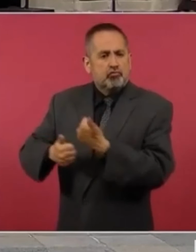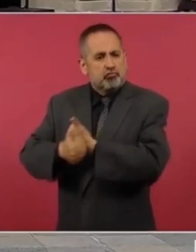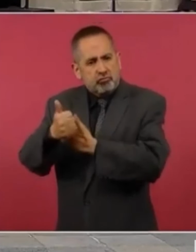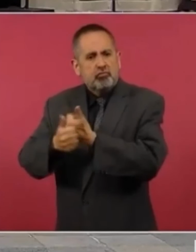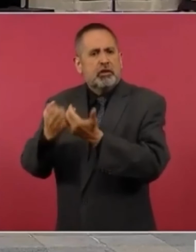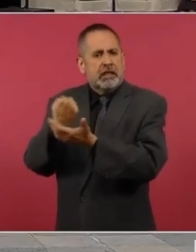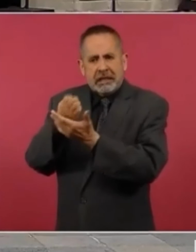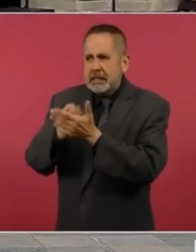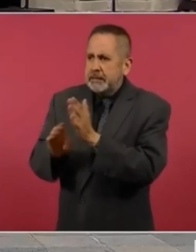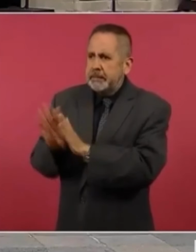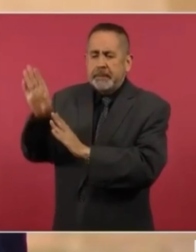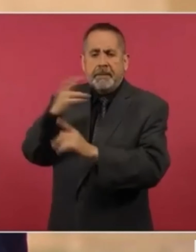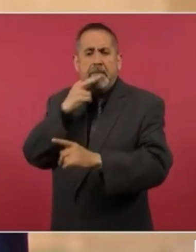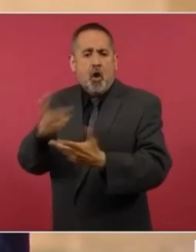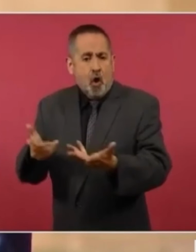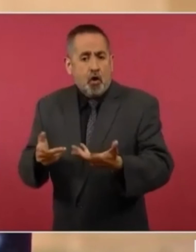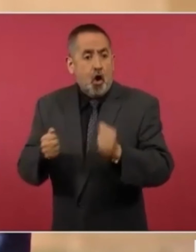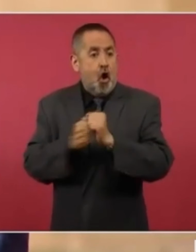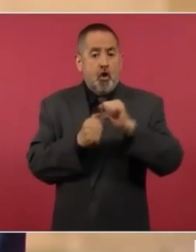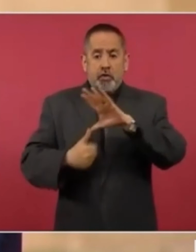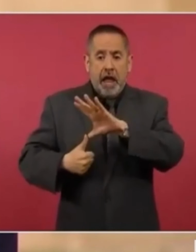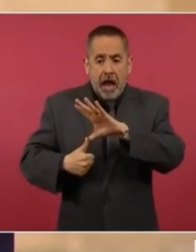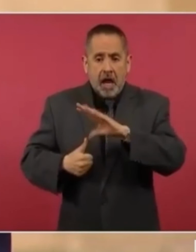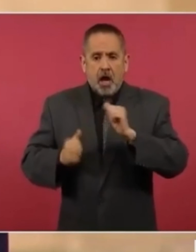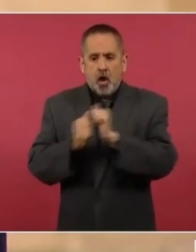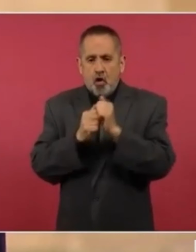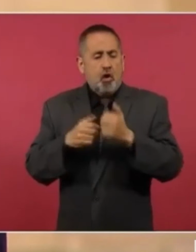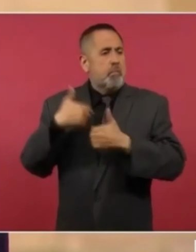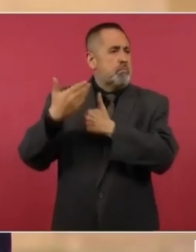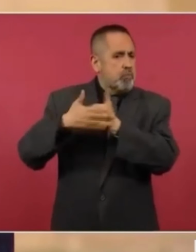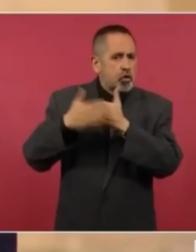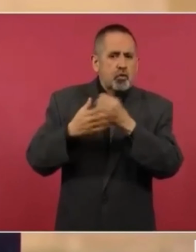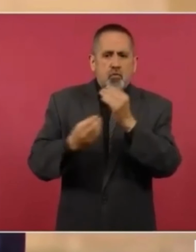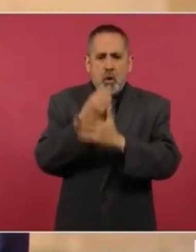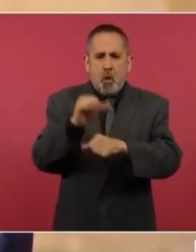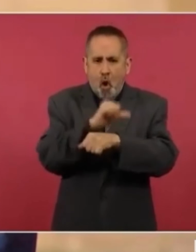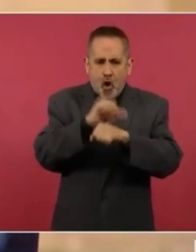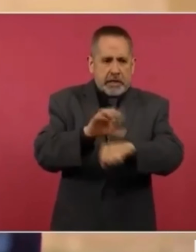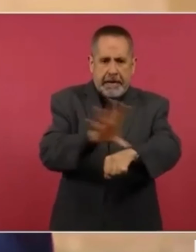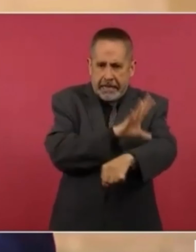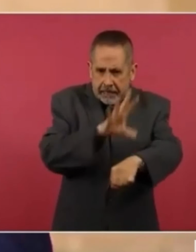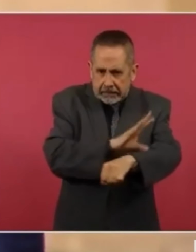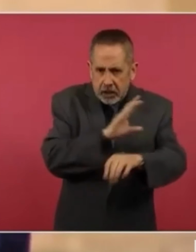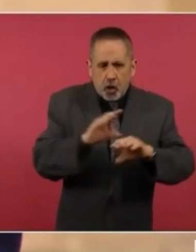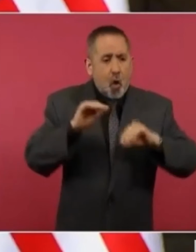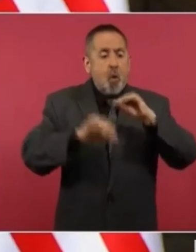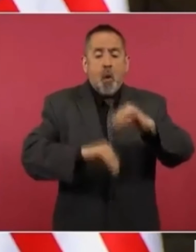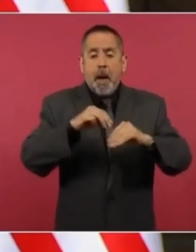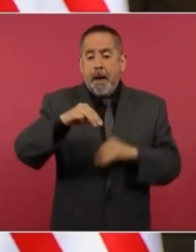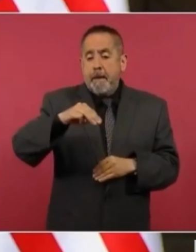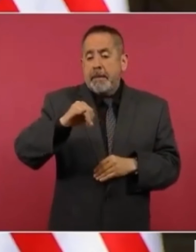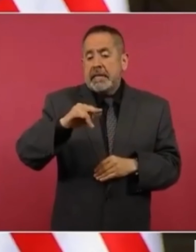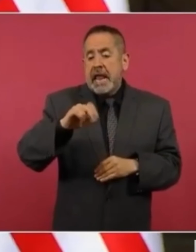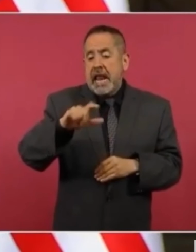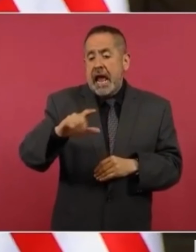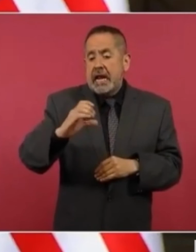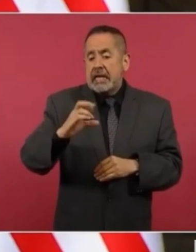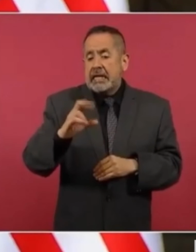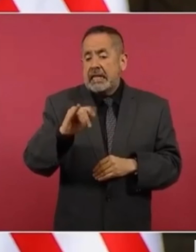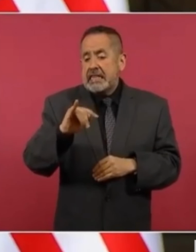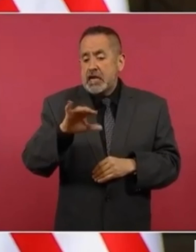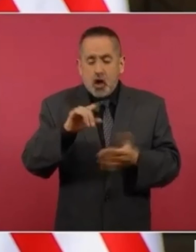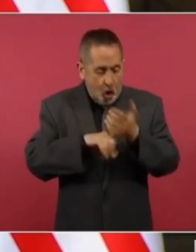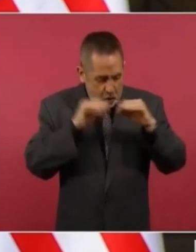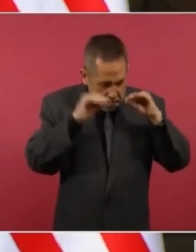del Norte, ya sea a nivel de los vehículos eléctricos o también de los minerales críticos que tenemos